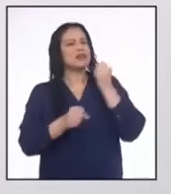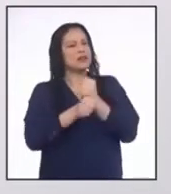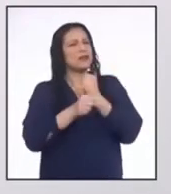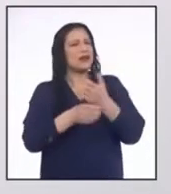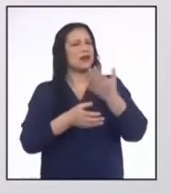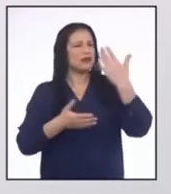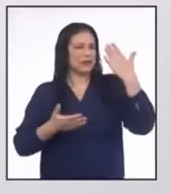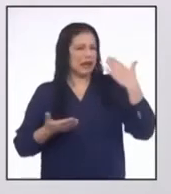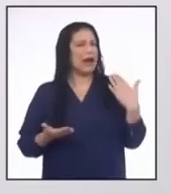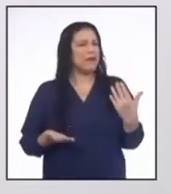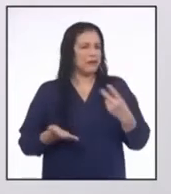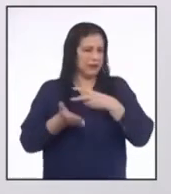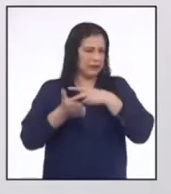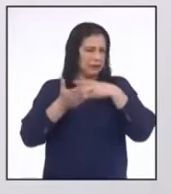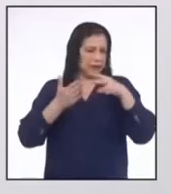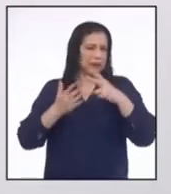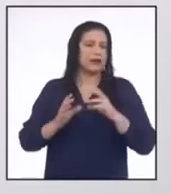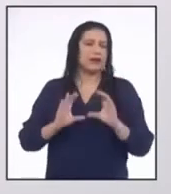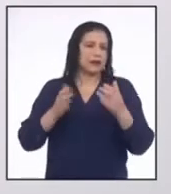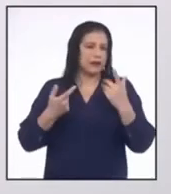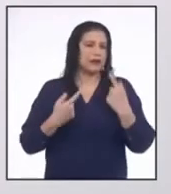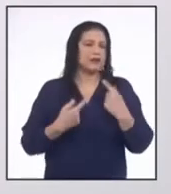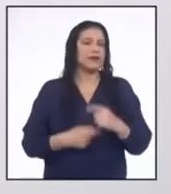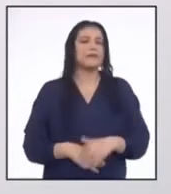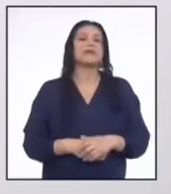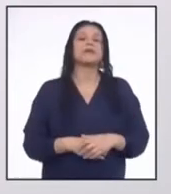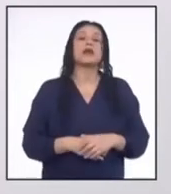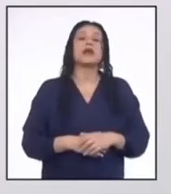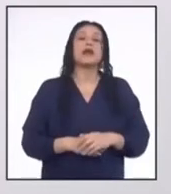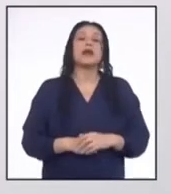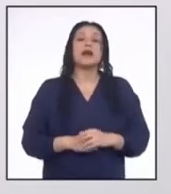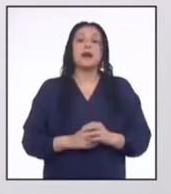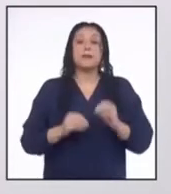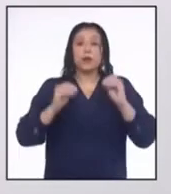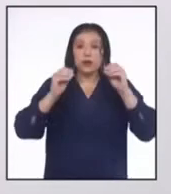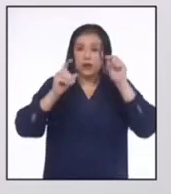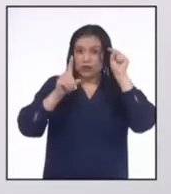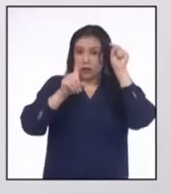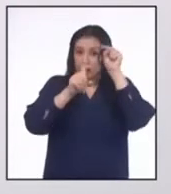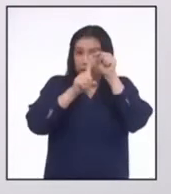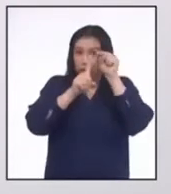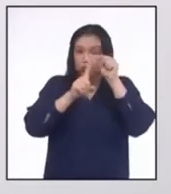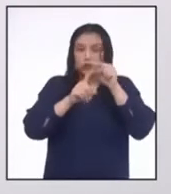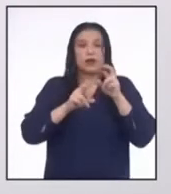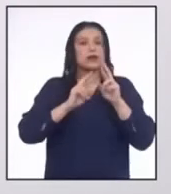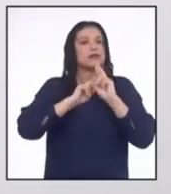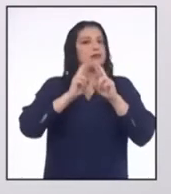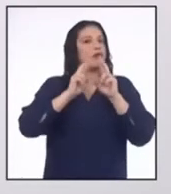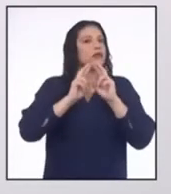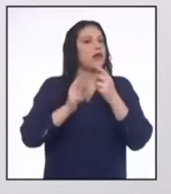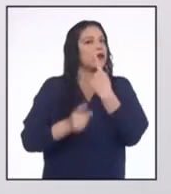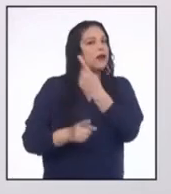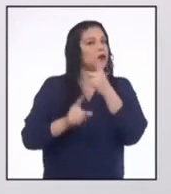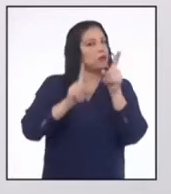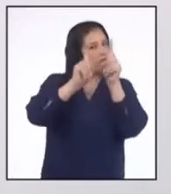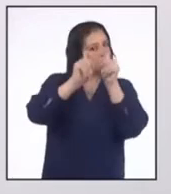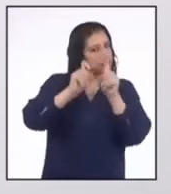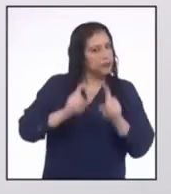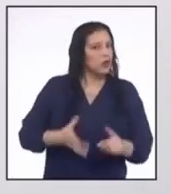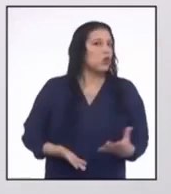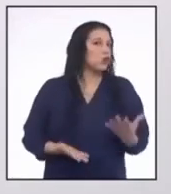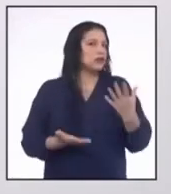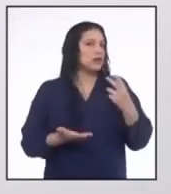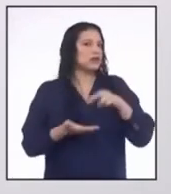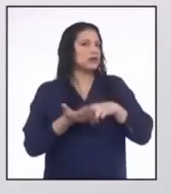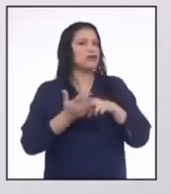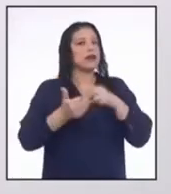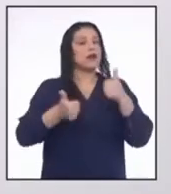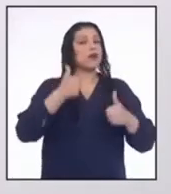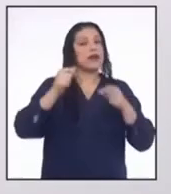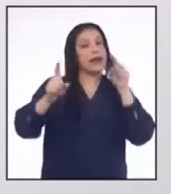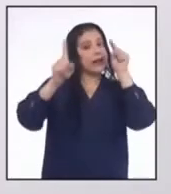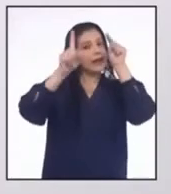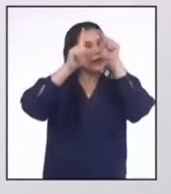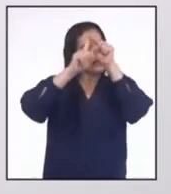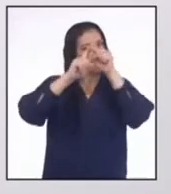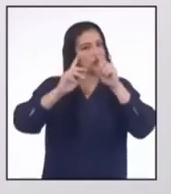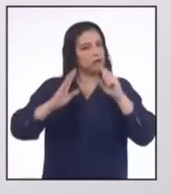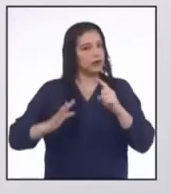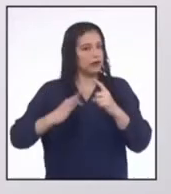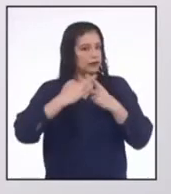estudiantes hicieron en las actividades, dando énfasis en responder las preguntas que implicaron el reto de la